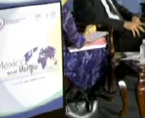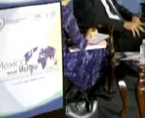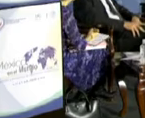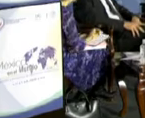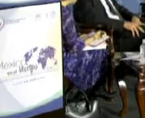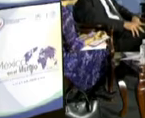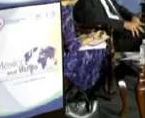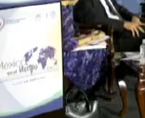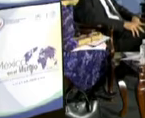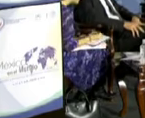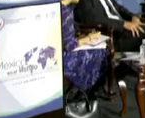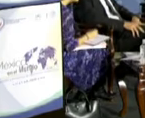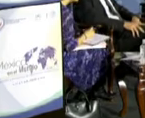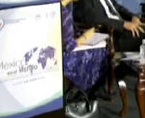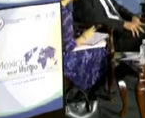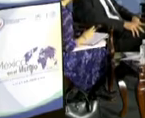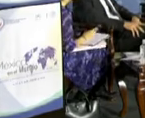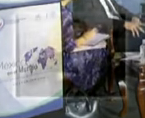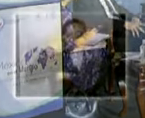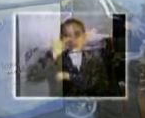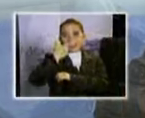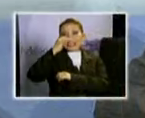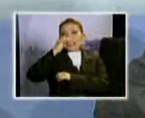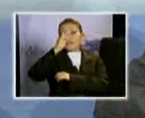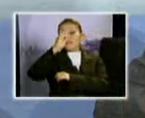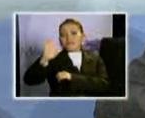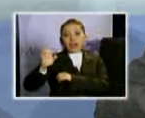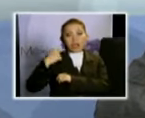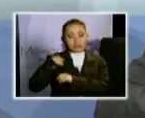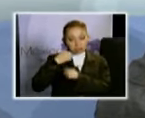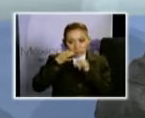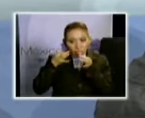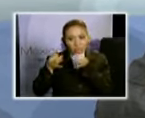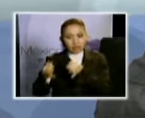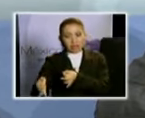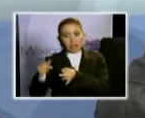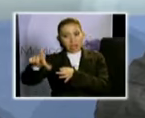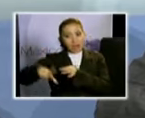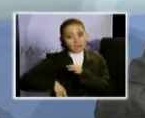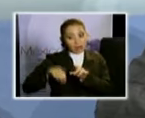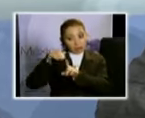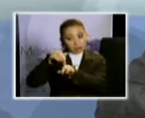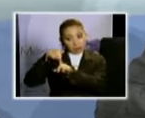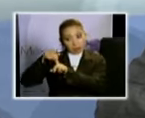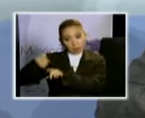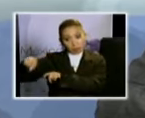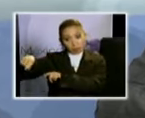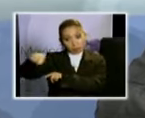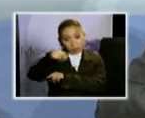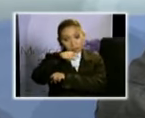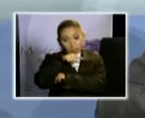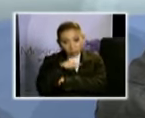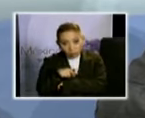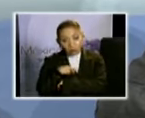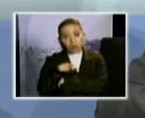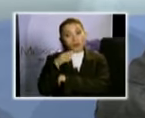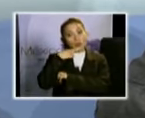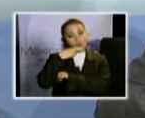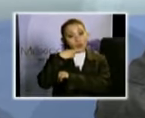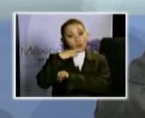hace 20 años la JIFE llama la atención de los gobiernos al